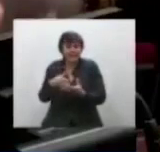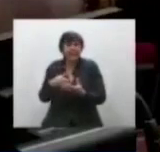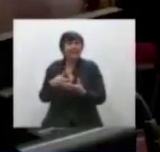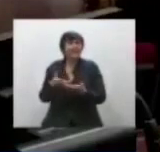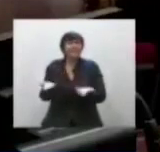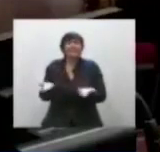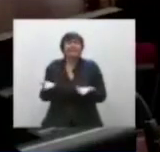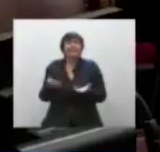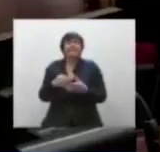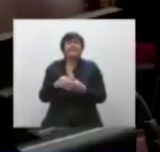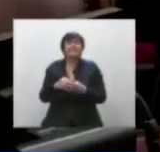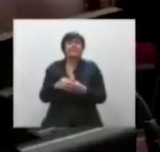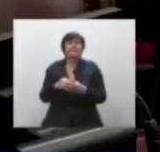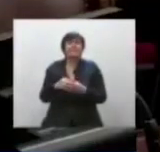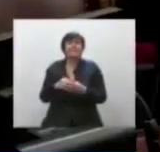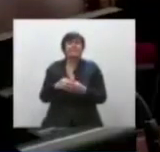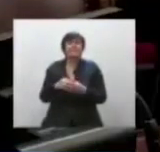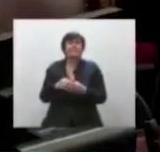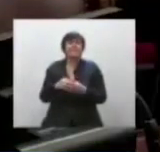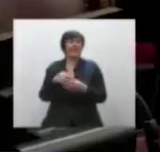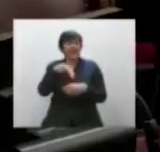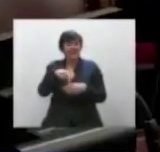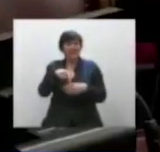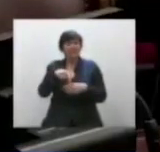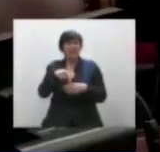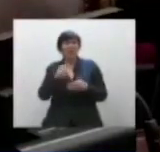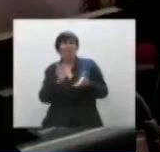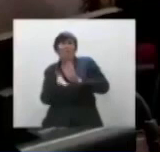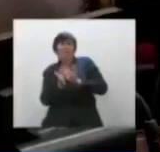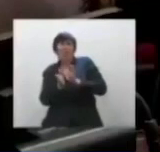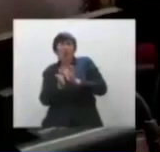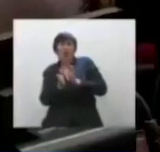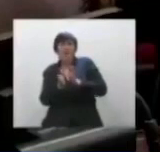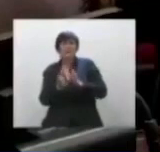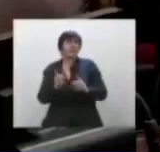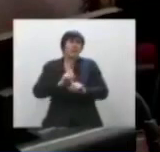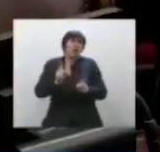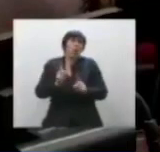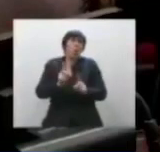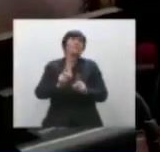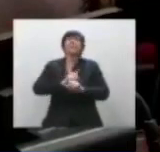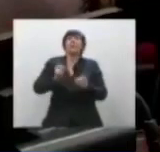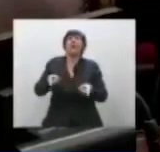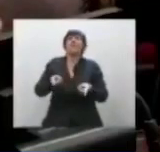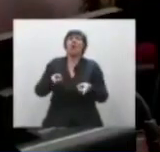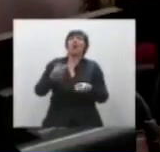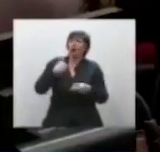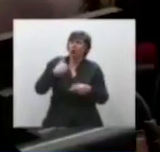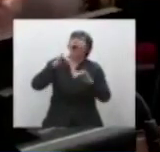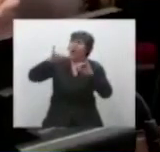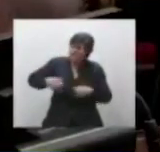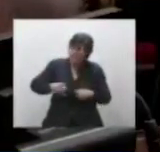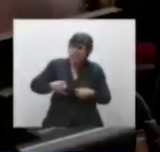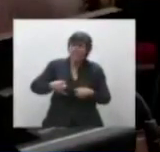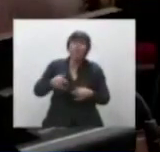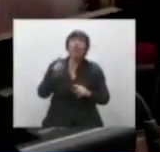se vote la ley, casi no va a haber cambiado la composición. Recién después va a cambiar el 2020, la composición. ¿Eh? Se vota, pero casi no cambia.